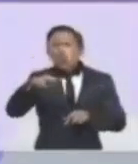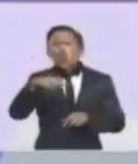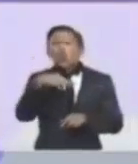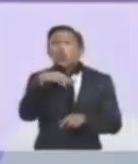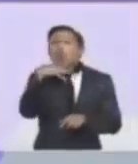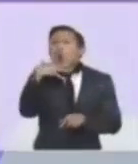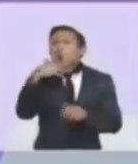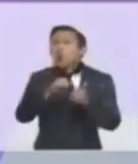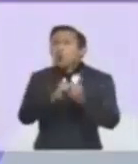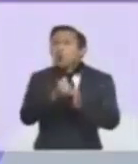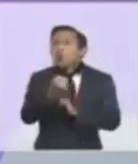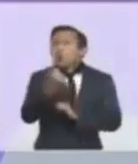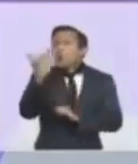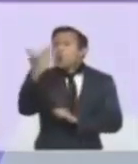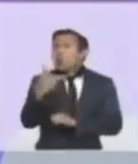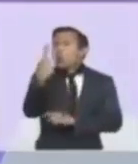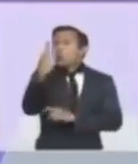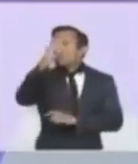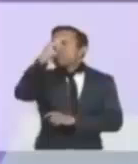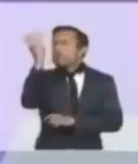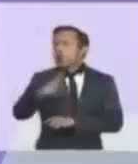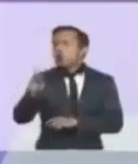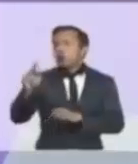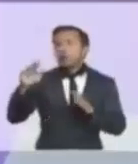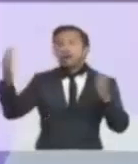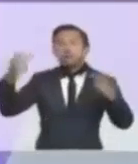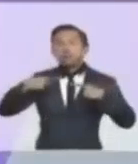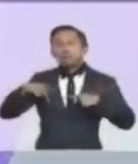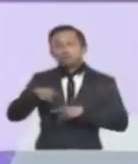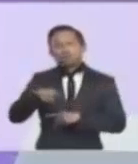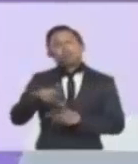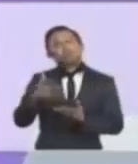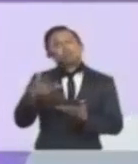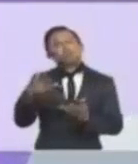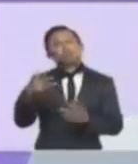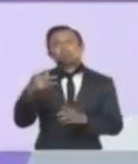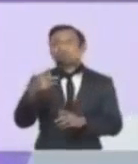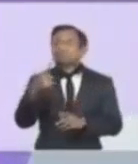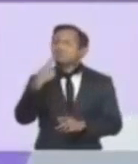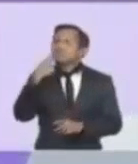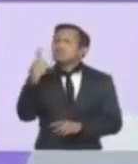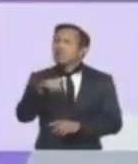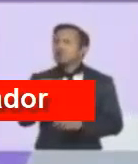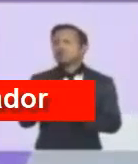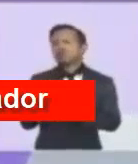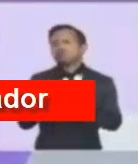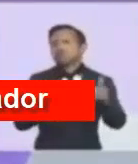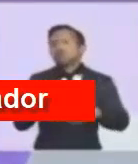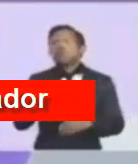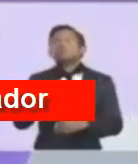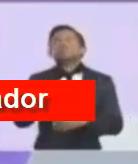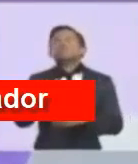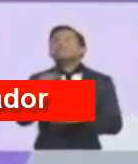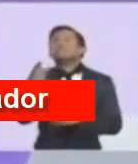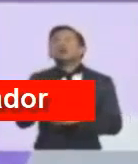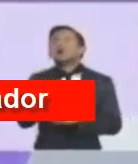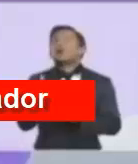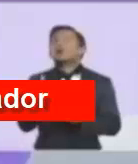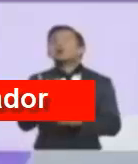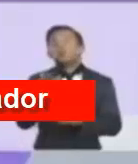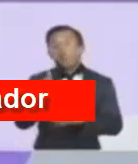bien el Bronco pareció como ir atacando a Andrés Manuel más que pues representar otra opción hacia la ciudadanía? Bueno, creo que el Bronco